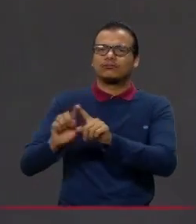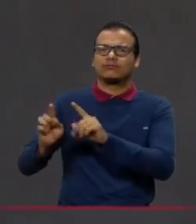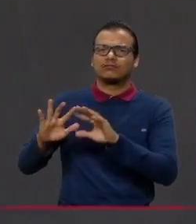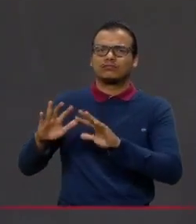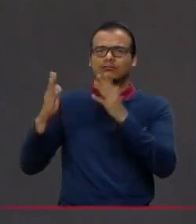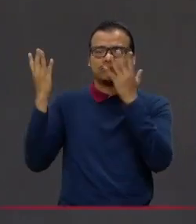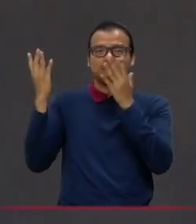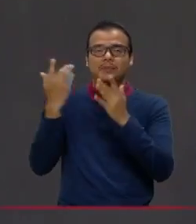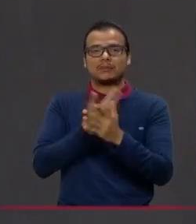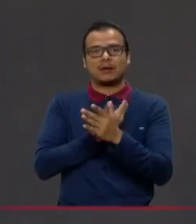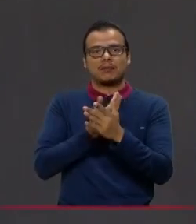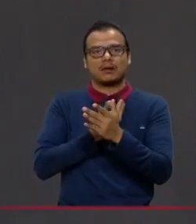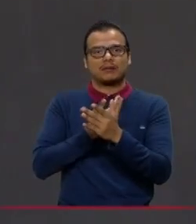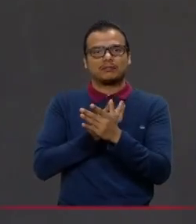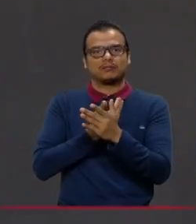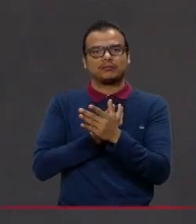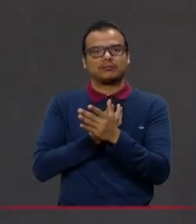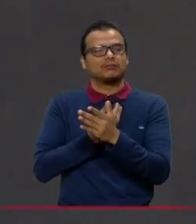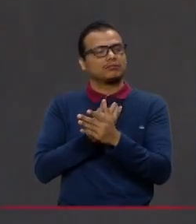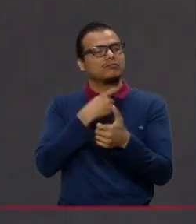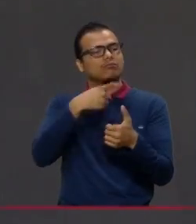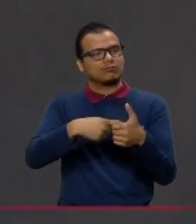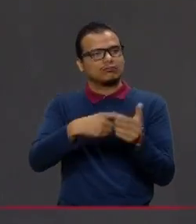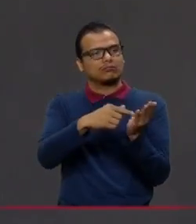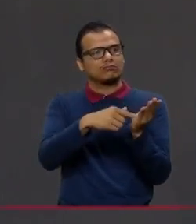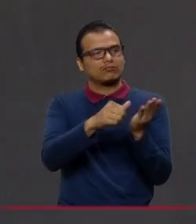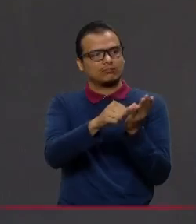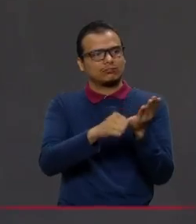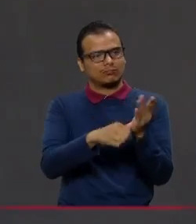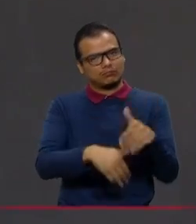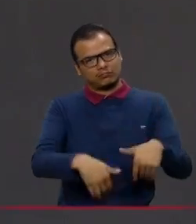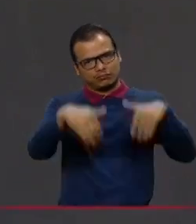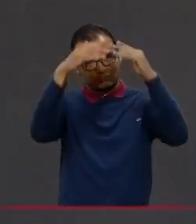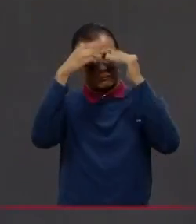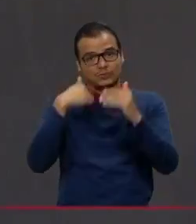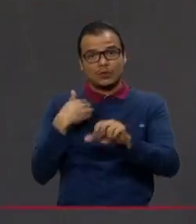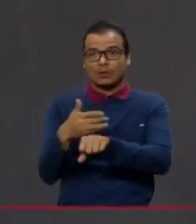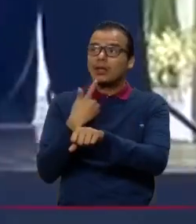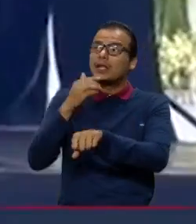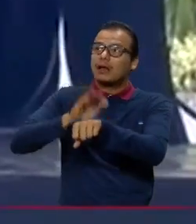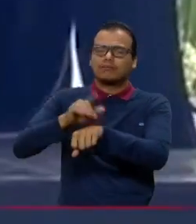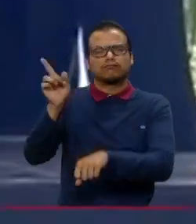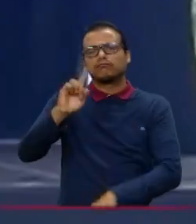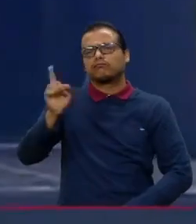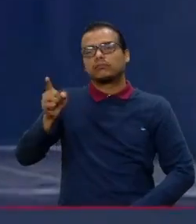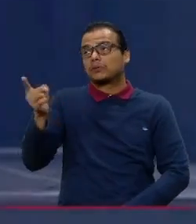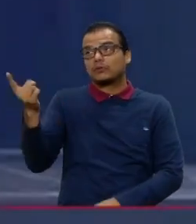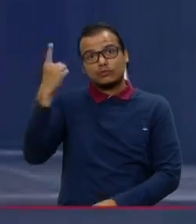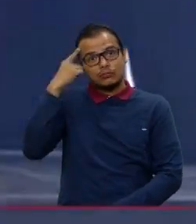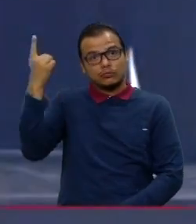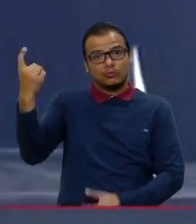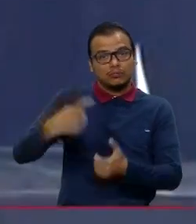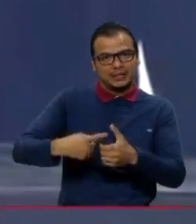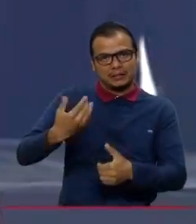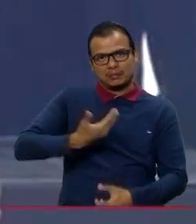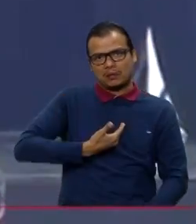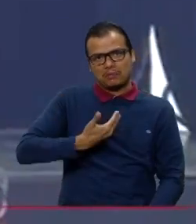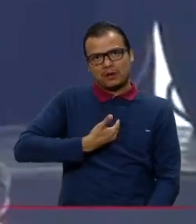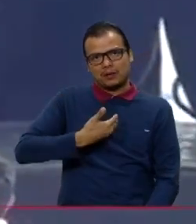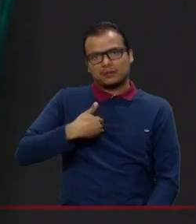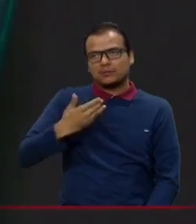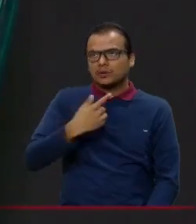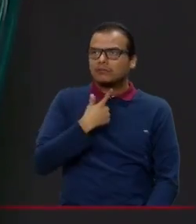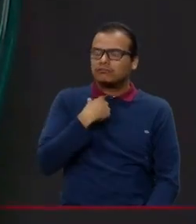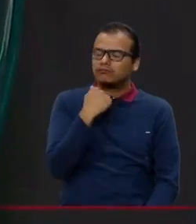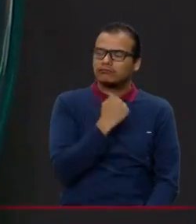no me acuerdo nunca haberle dicho como en baled algo así no pero poco a poco me fue me fue gustando su compromiso y